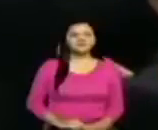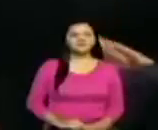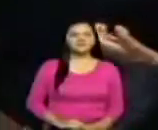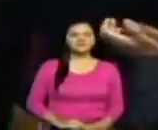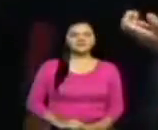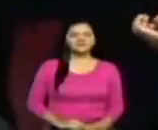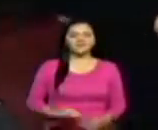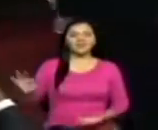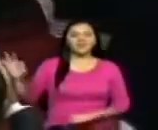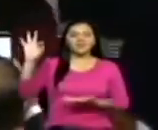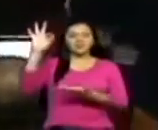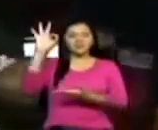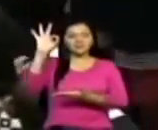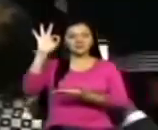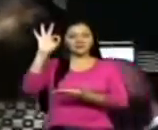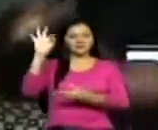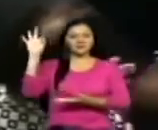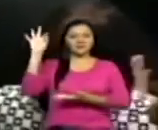extranjeras.